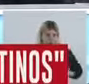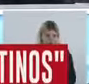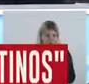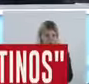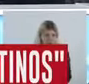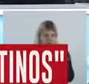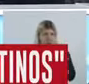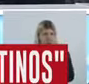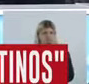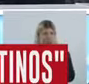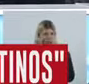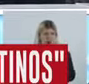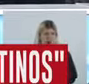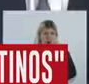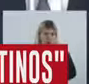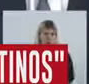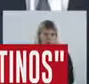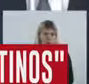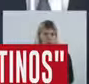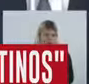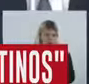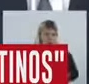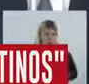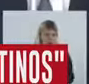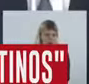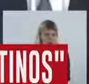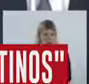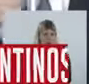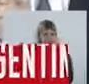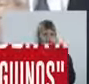porteño. Amo a mi ciudad. Lo que no amo es salir